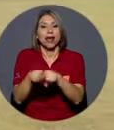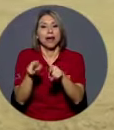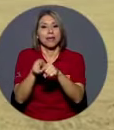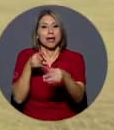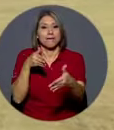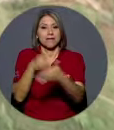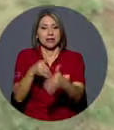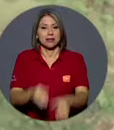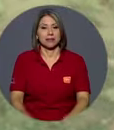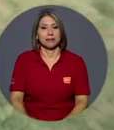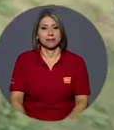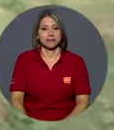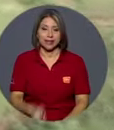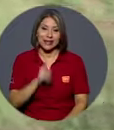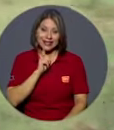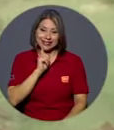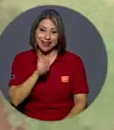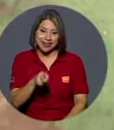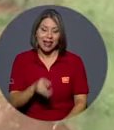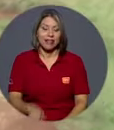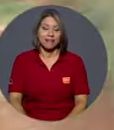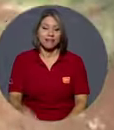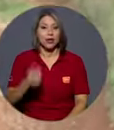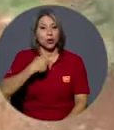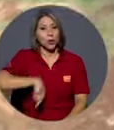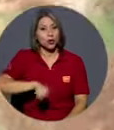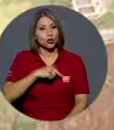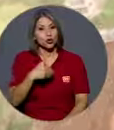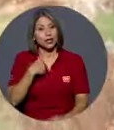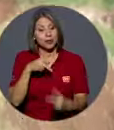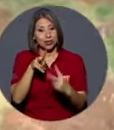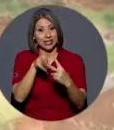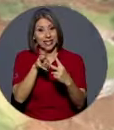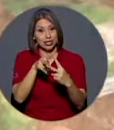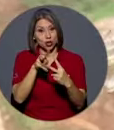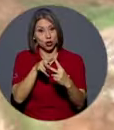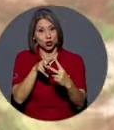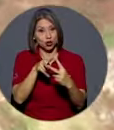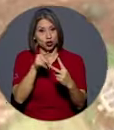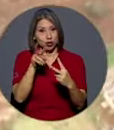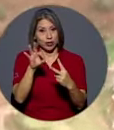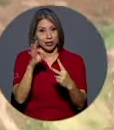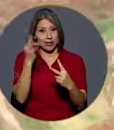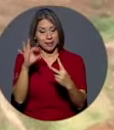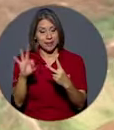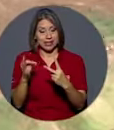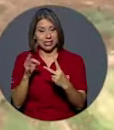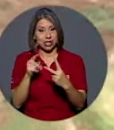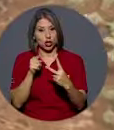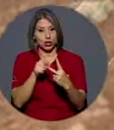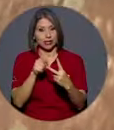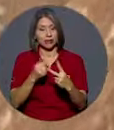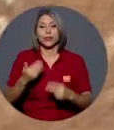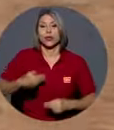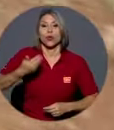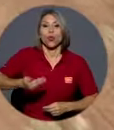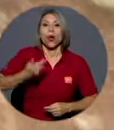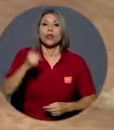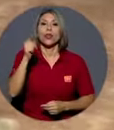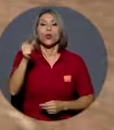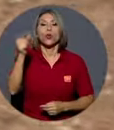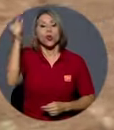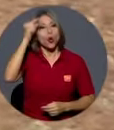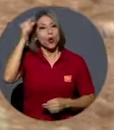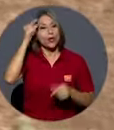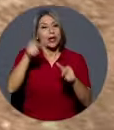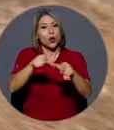también. En realidad, como tenemos esas dos dimensiones, cuando un gobierno